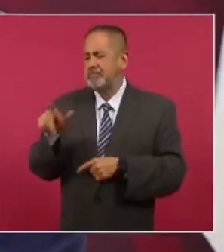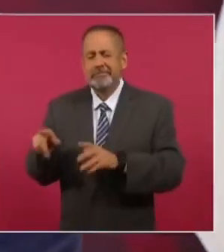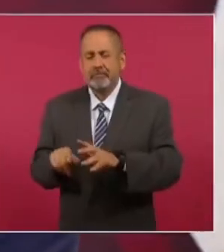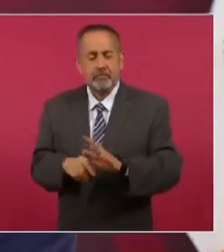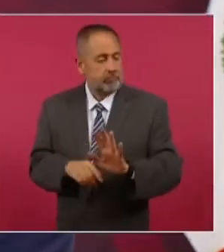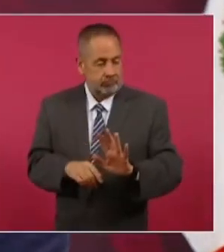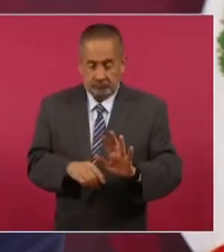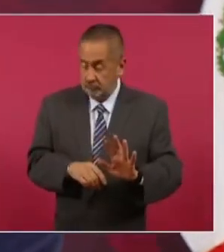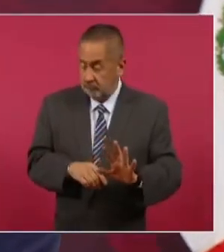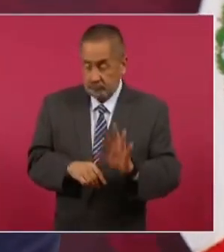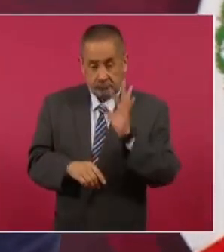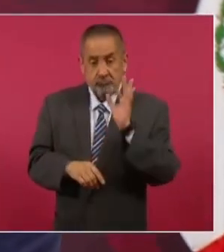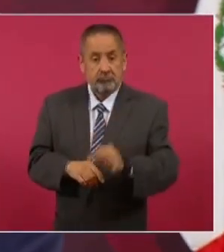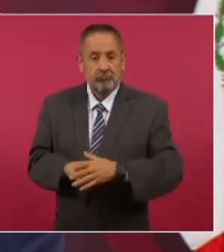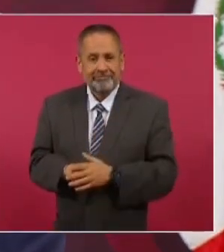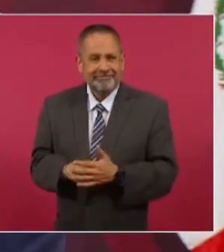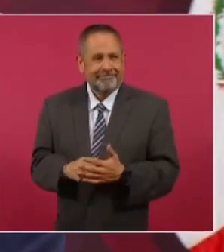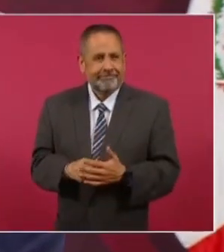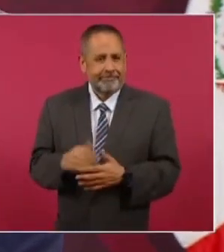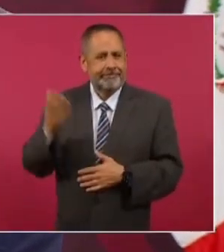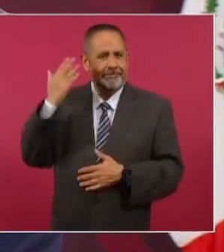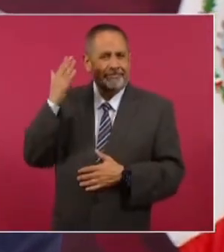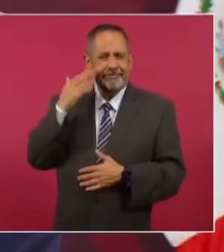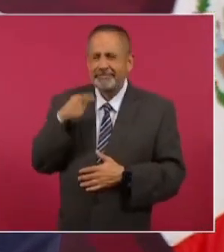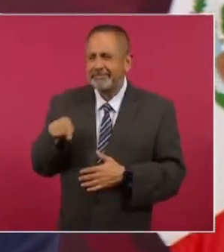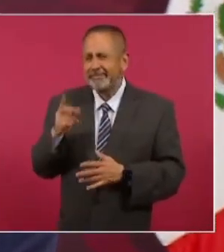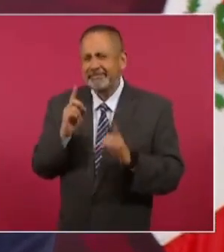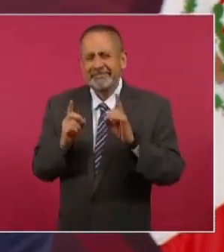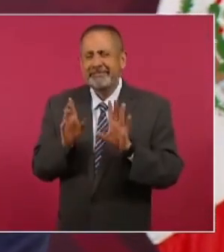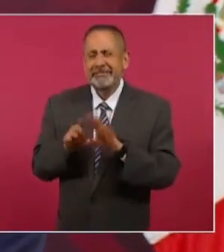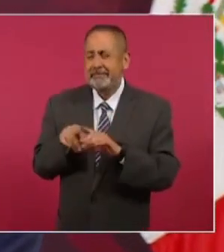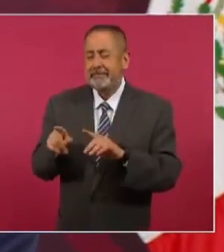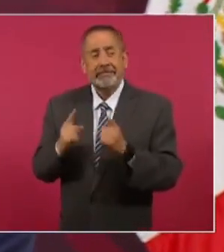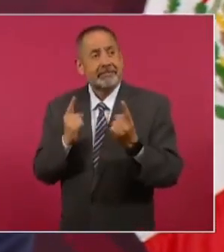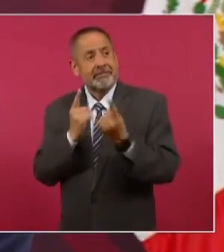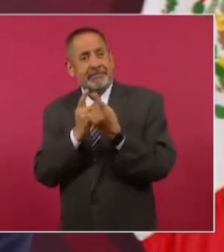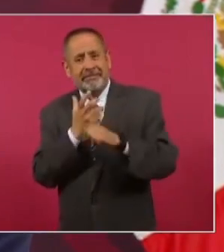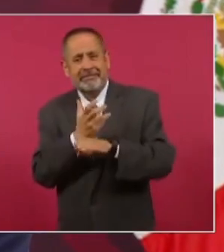a los mejores de Estados Unidos